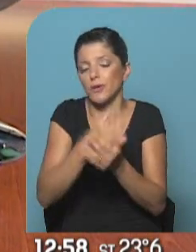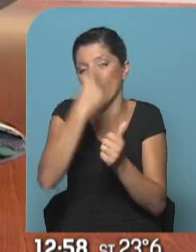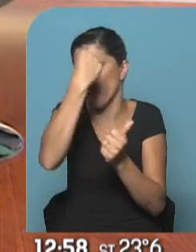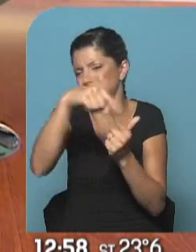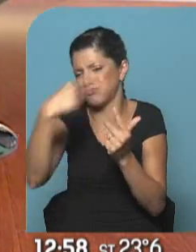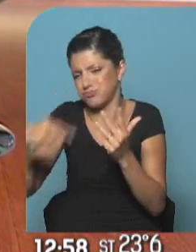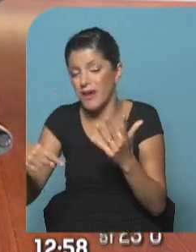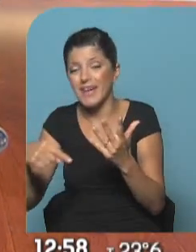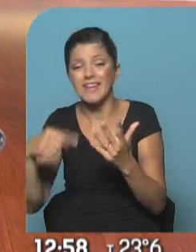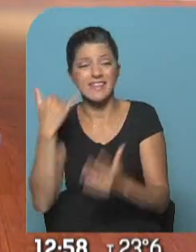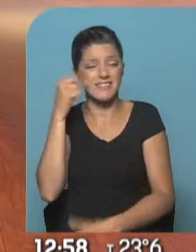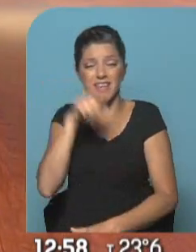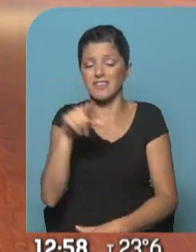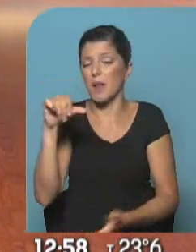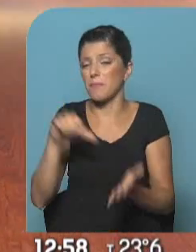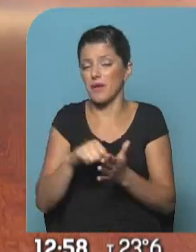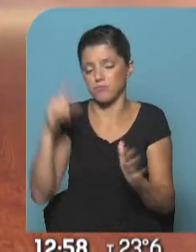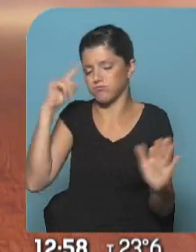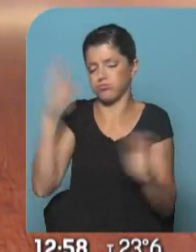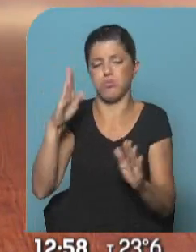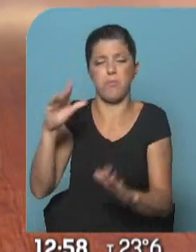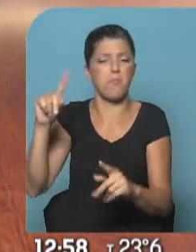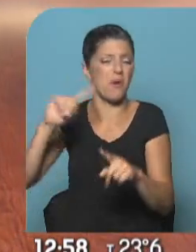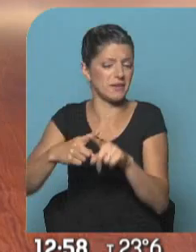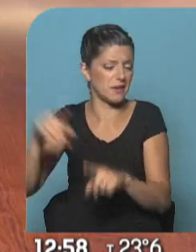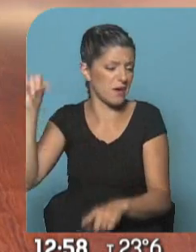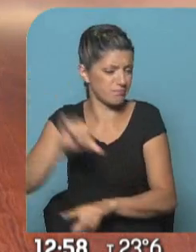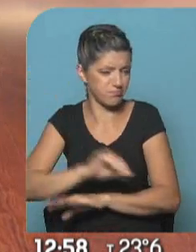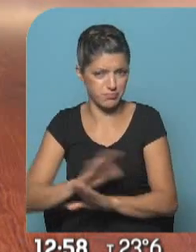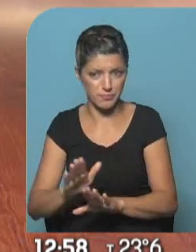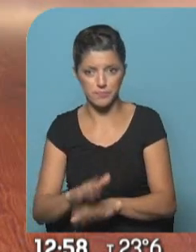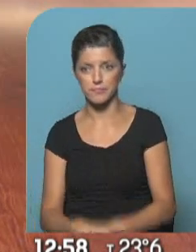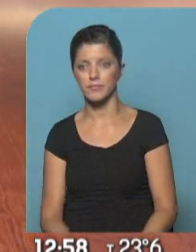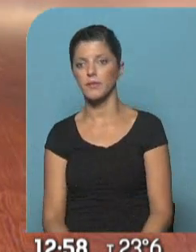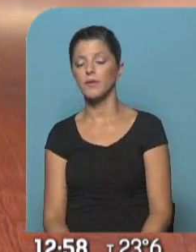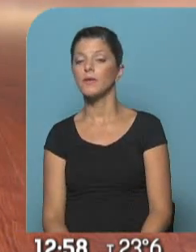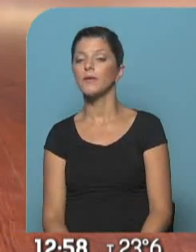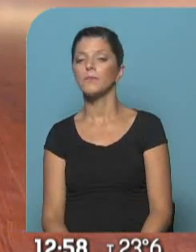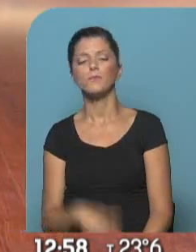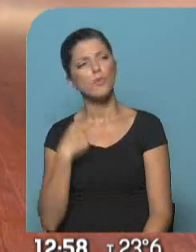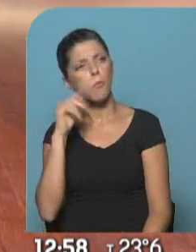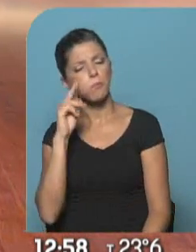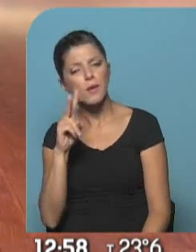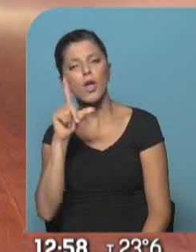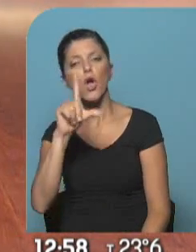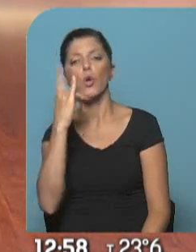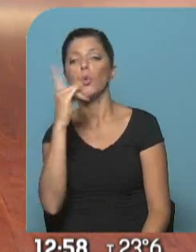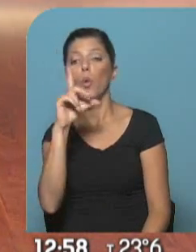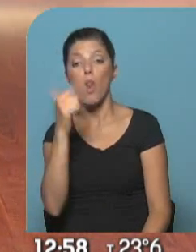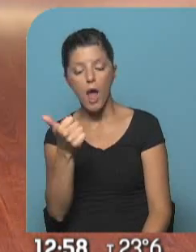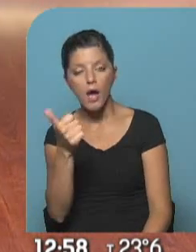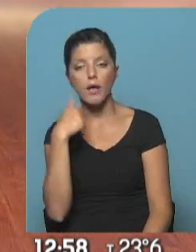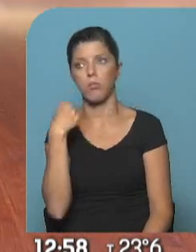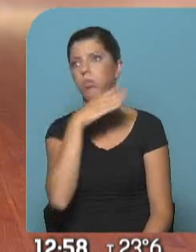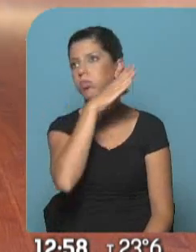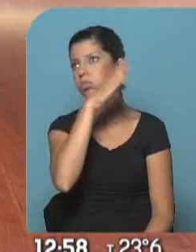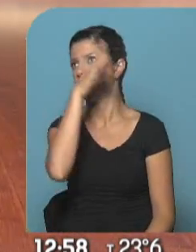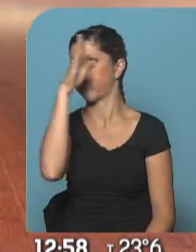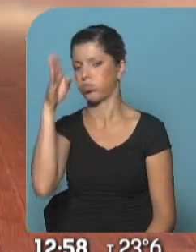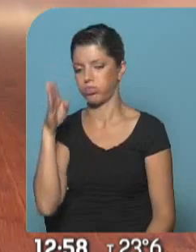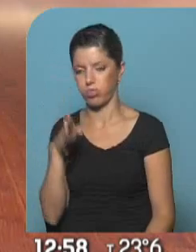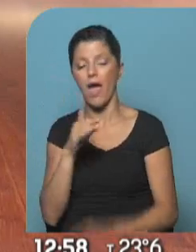con la política. Leí esta semana que está de caravanas Lula da Silva por todo Brasil, que él decía que los candidatos en Brasil no conocen